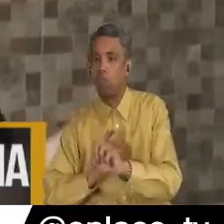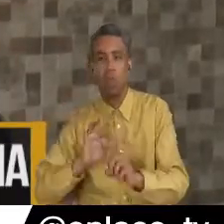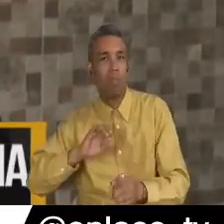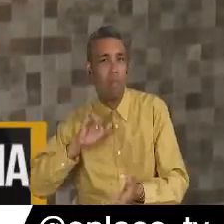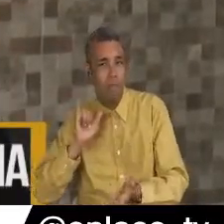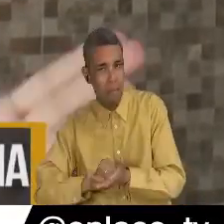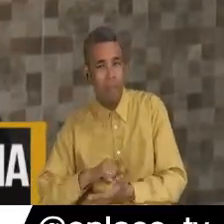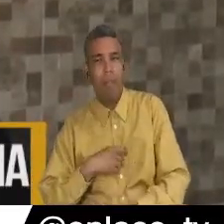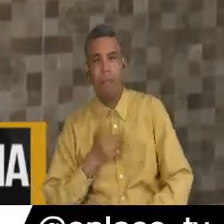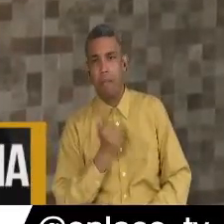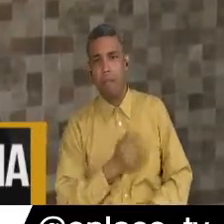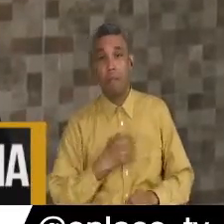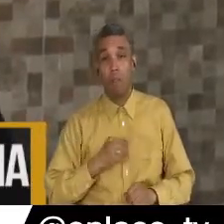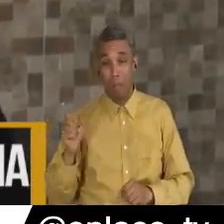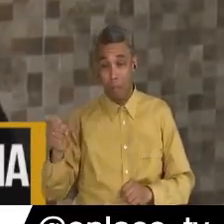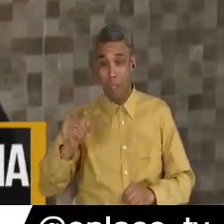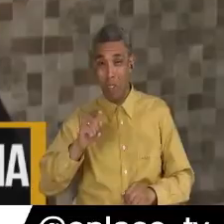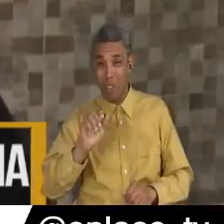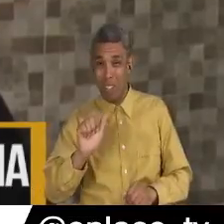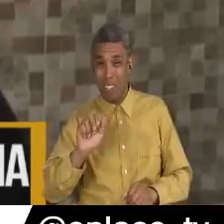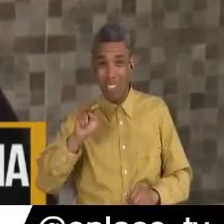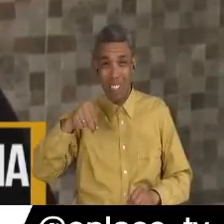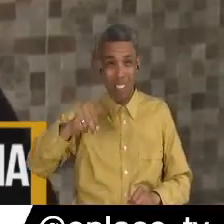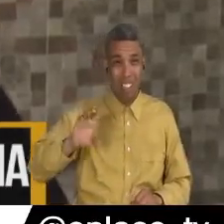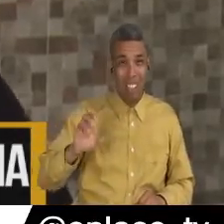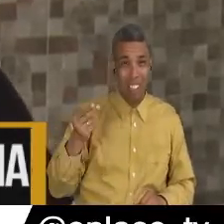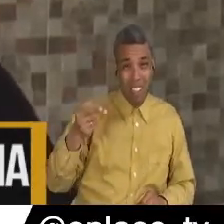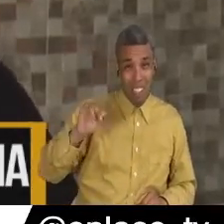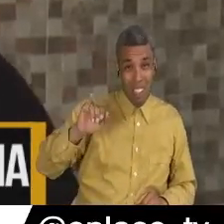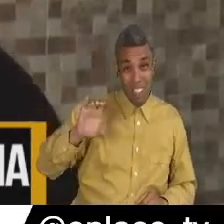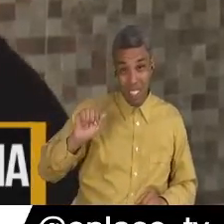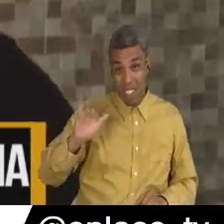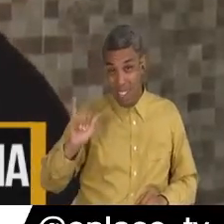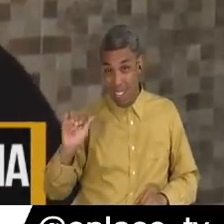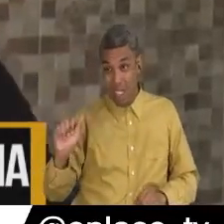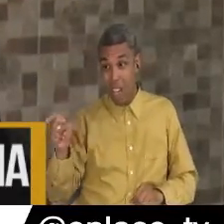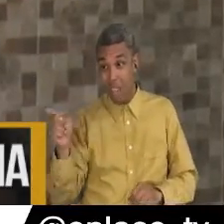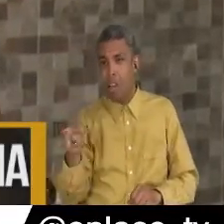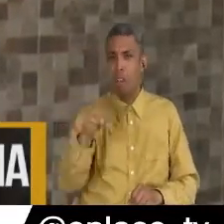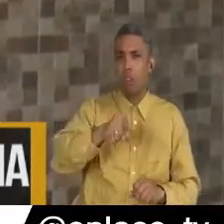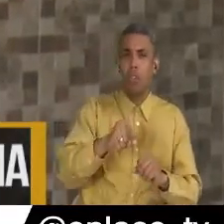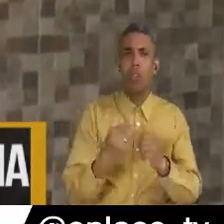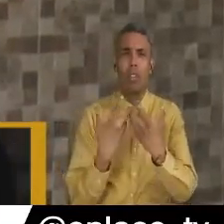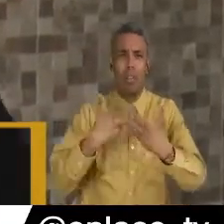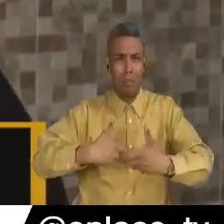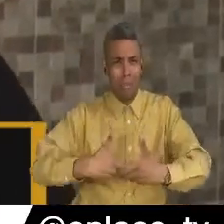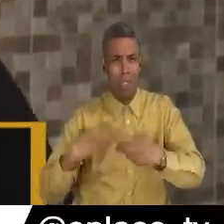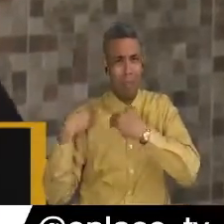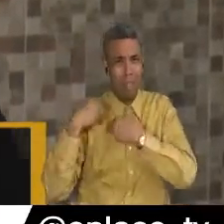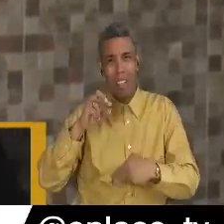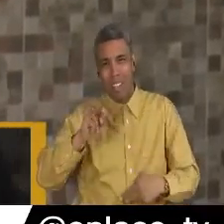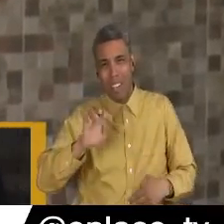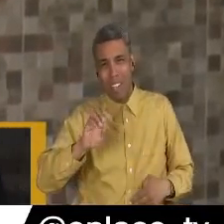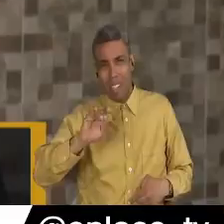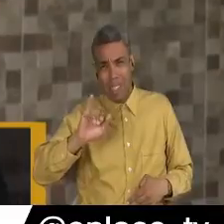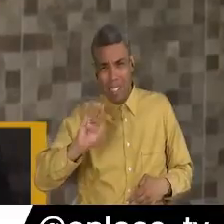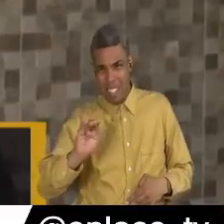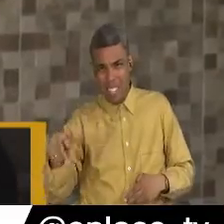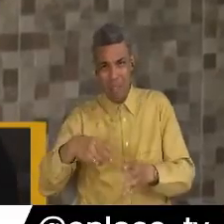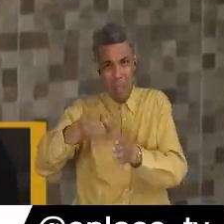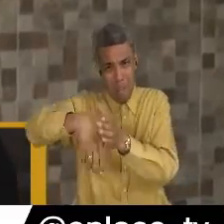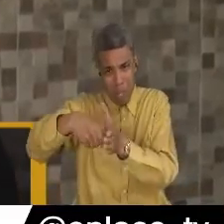ni en el Chicayá ni en Rediva posterior al término establecido. Lo segundo elemento es un cronograma importante que podrán ustedes